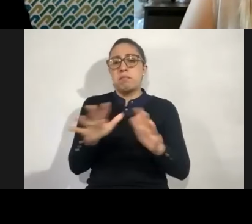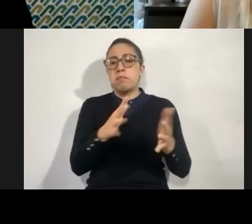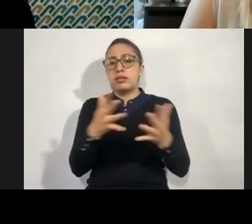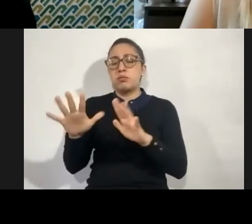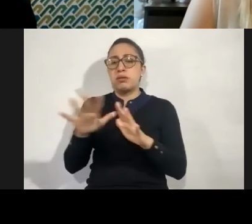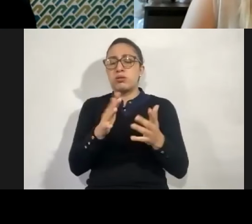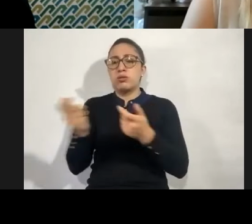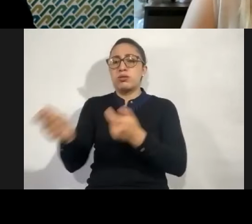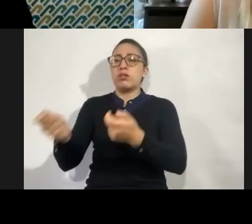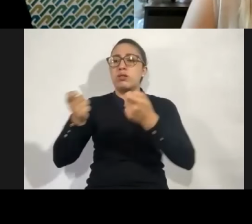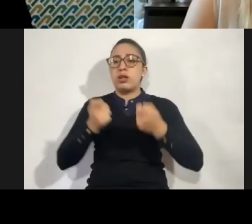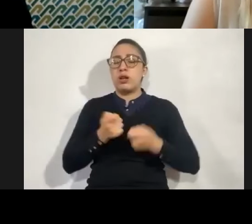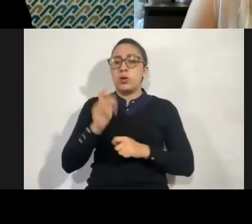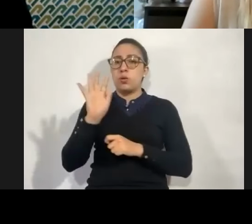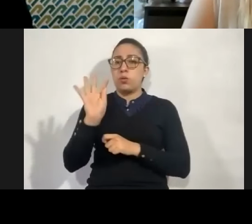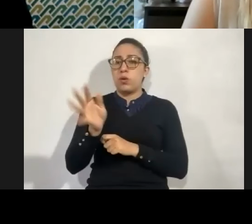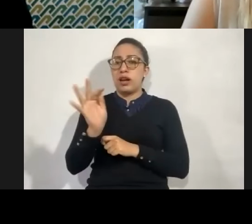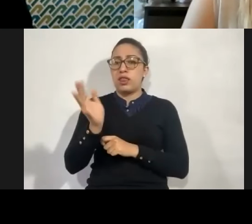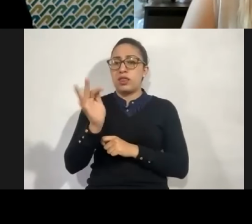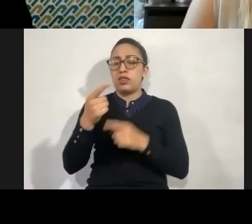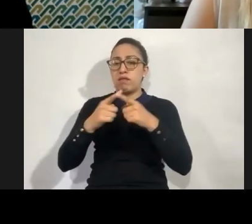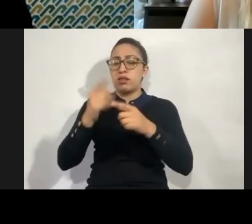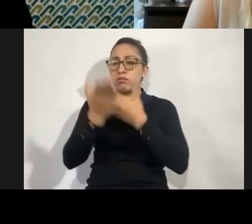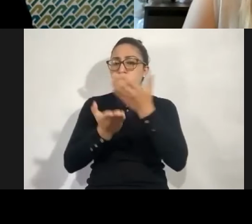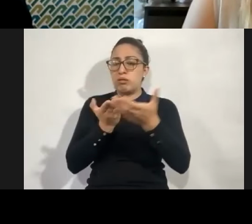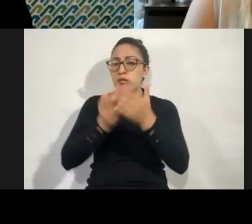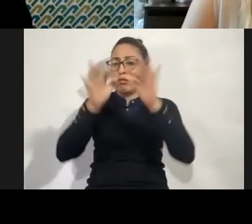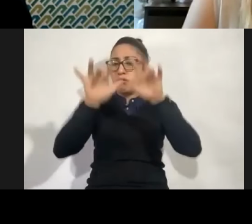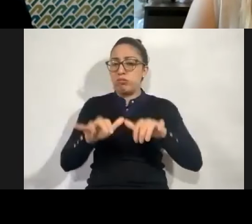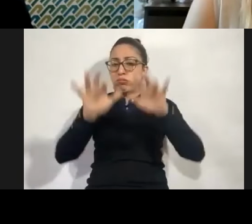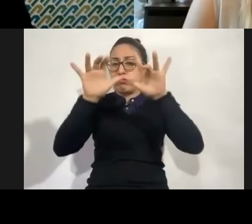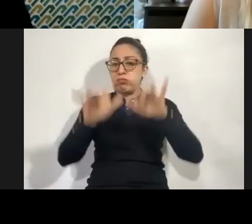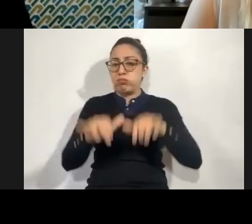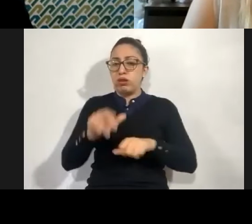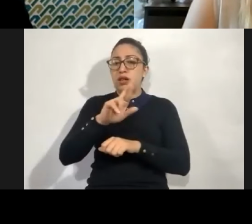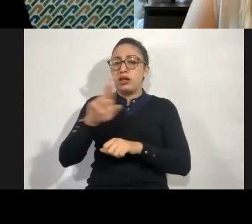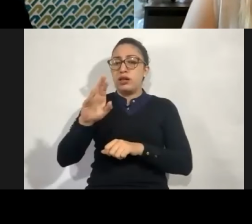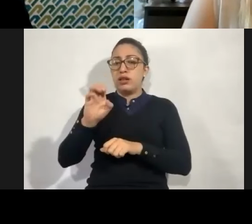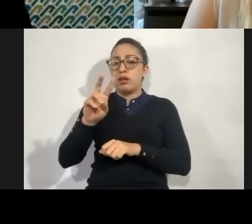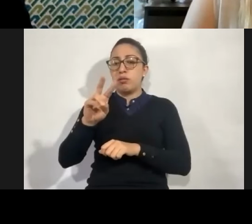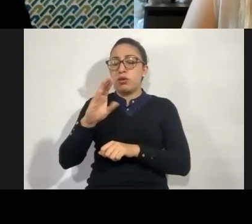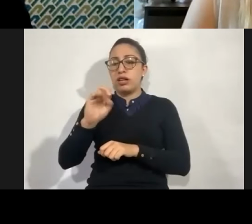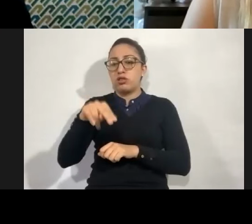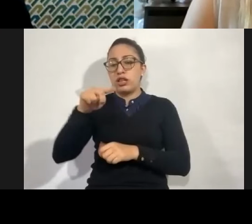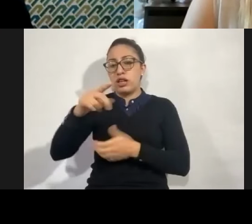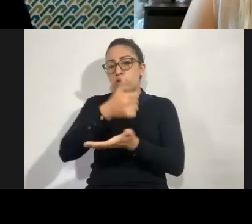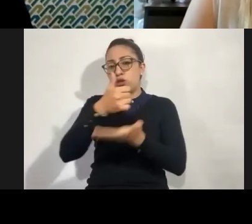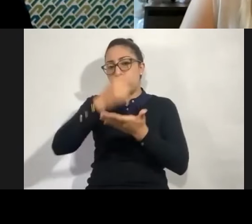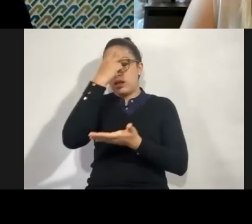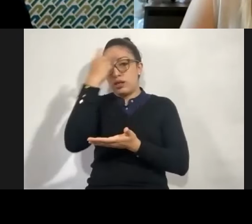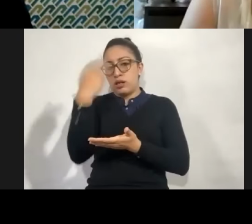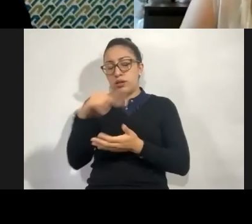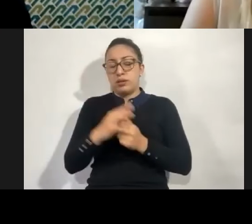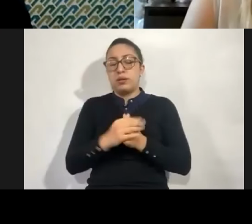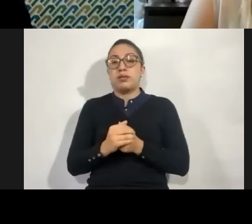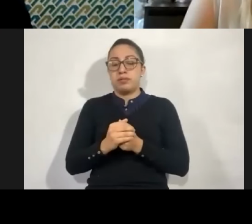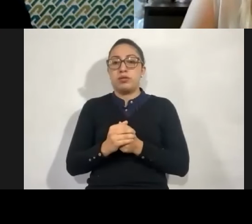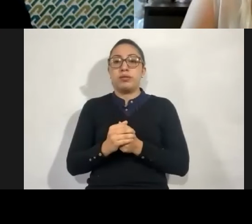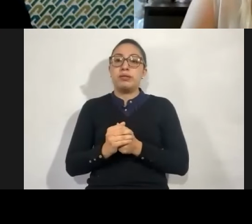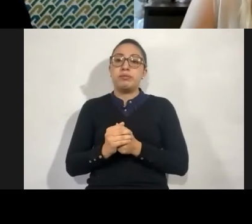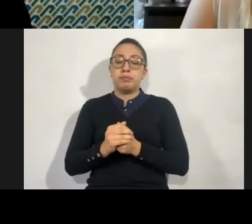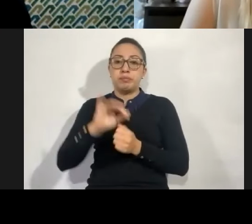recibieron 40 recursos de revocación de carácter local a través de este medio. Con esto quiero decirles que si bien el